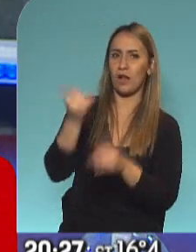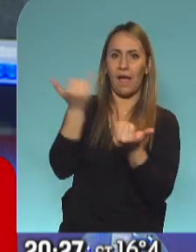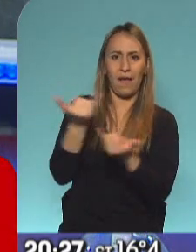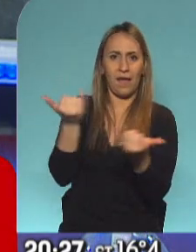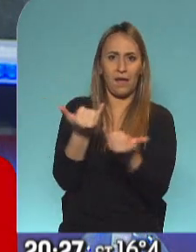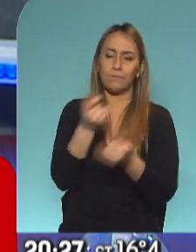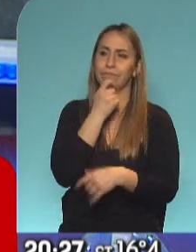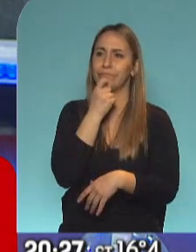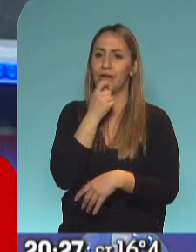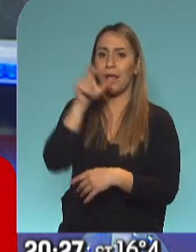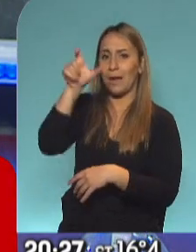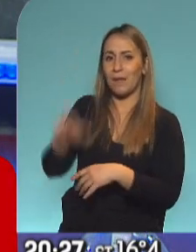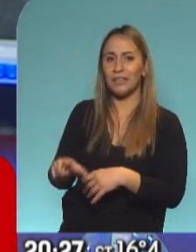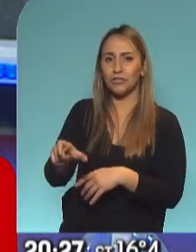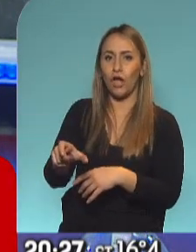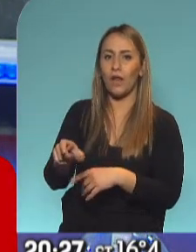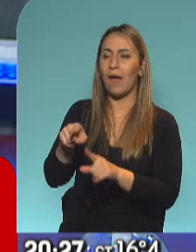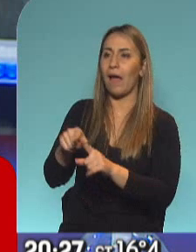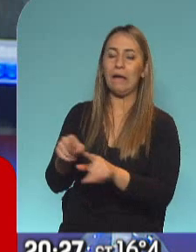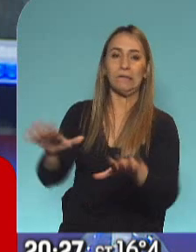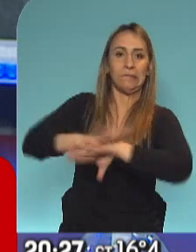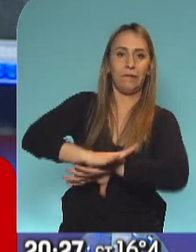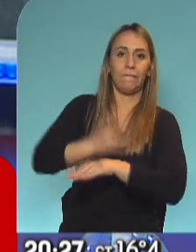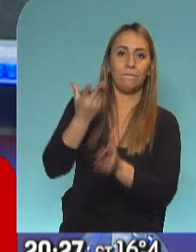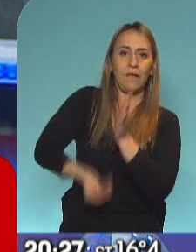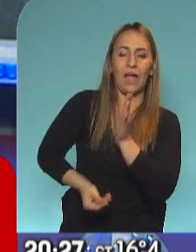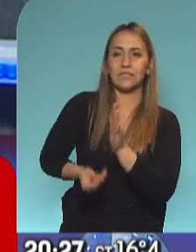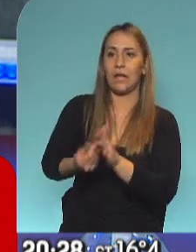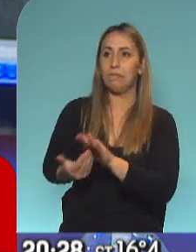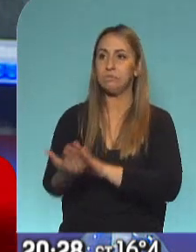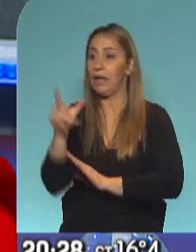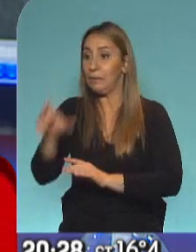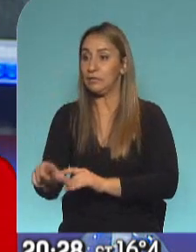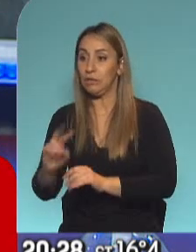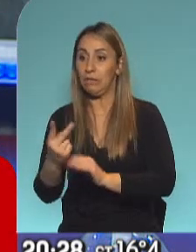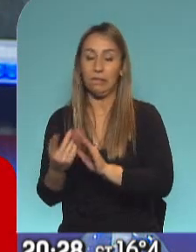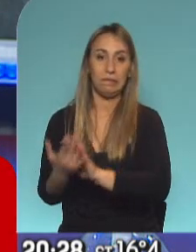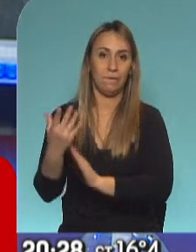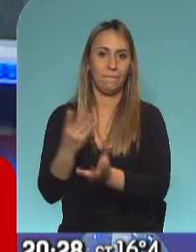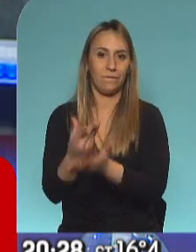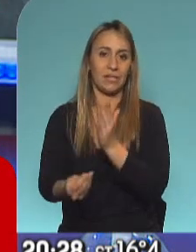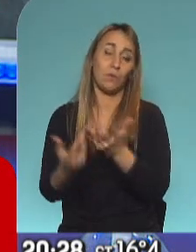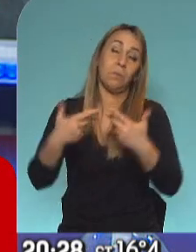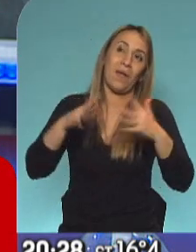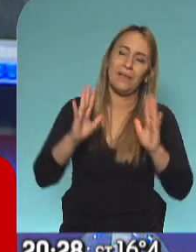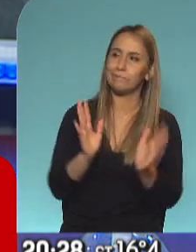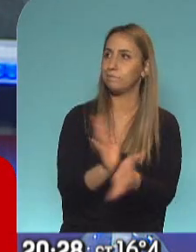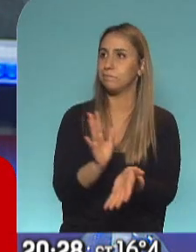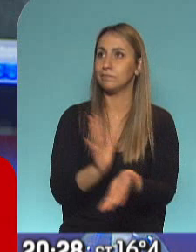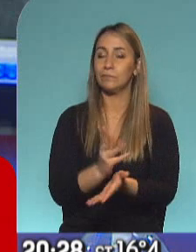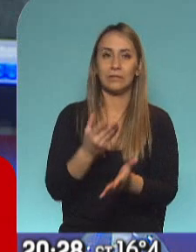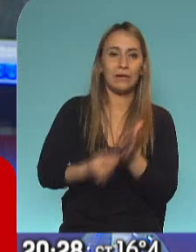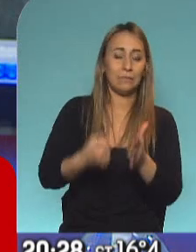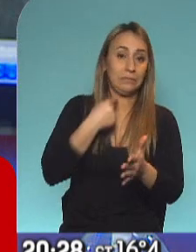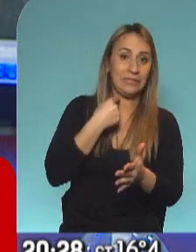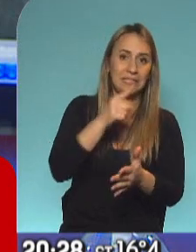paciente, fulanito de tal, fue cargado por error? Uno puede cargar por error hasta, le diría, 100 pacientes, supóngase, en los 12.000,